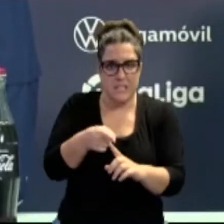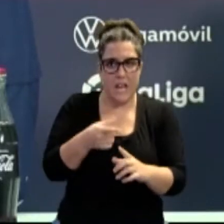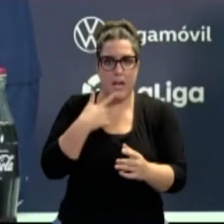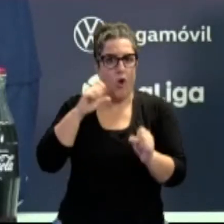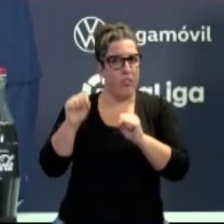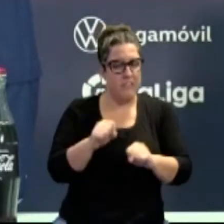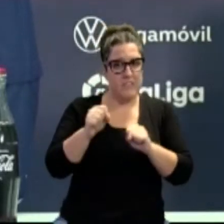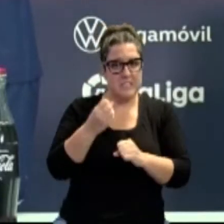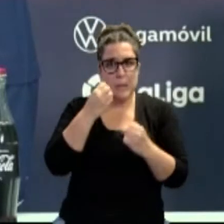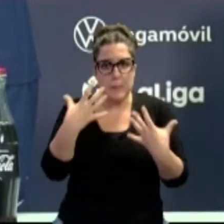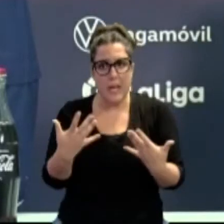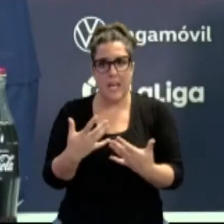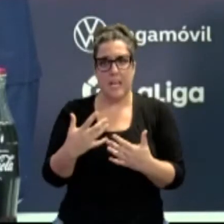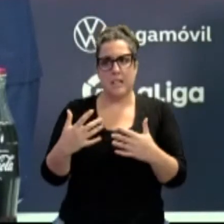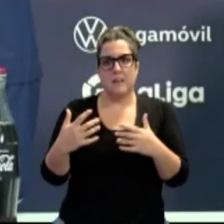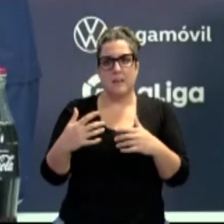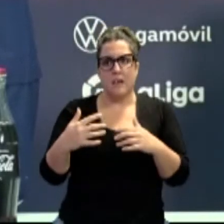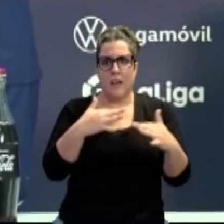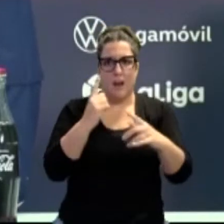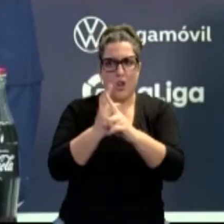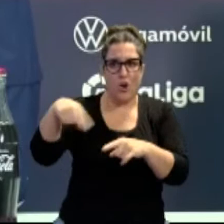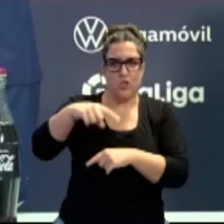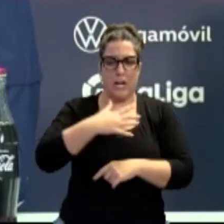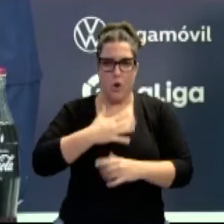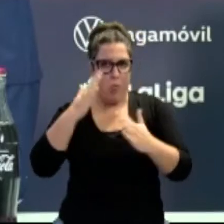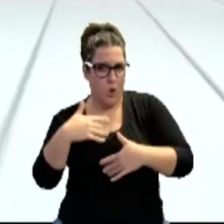equipo que el rival no esté cómodo. Eso es lo que más me preocupa.